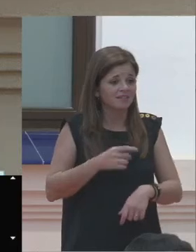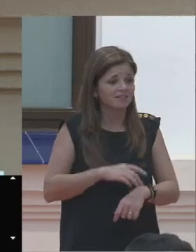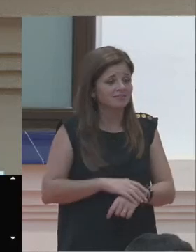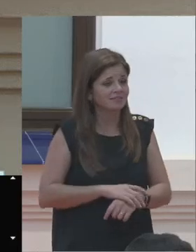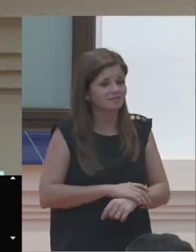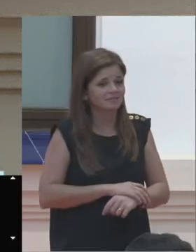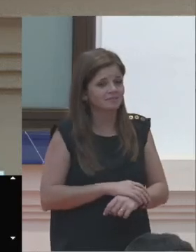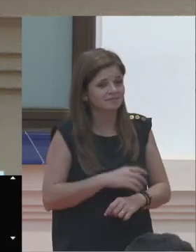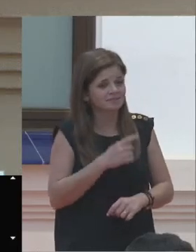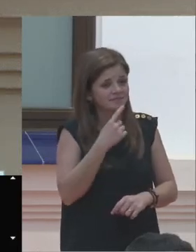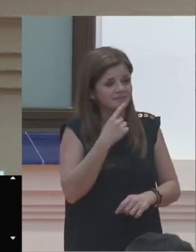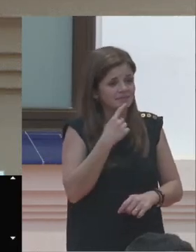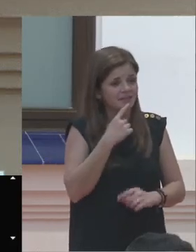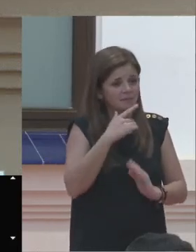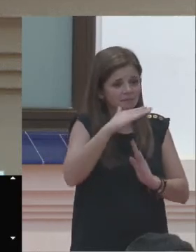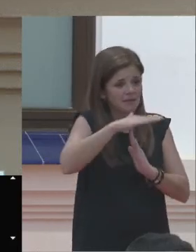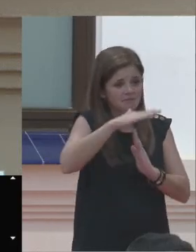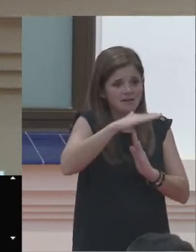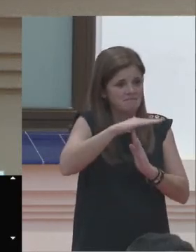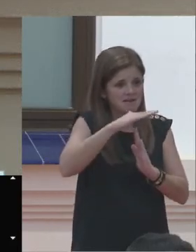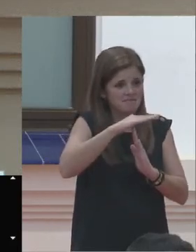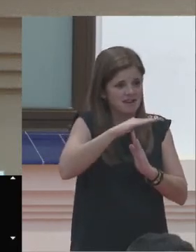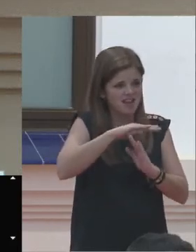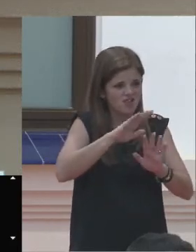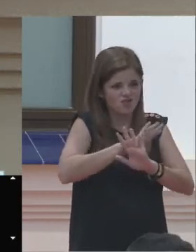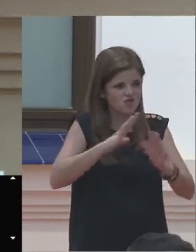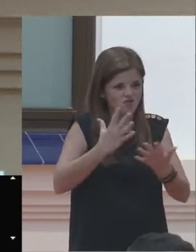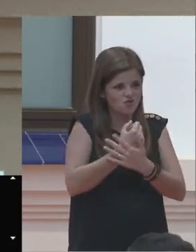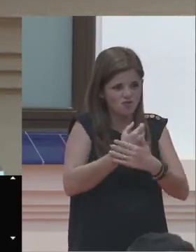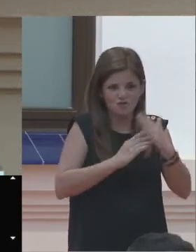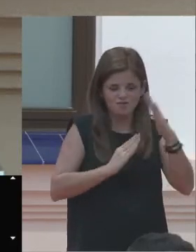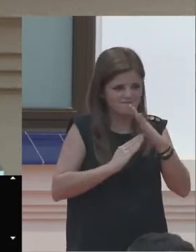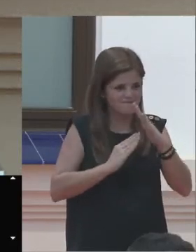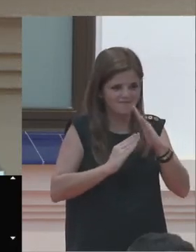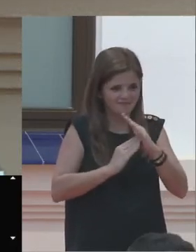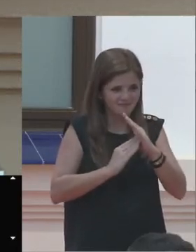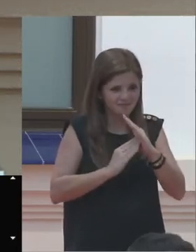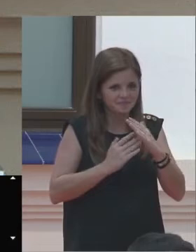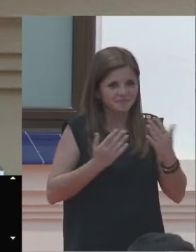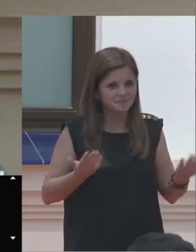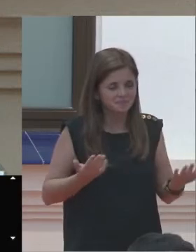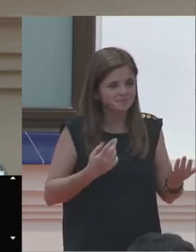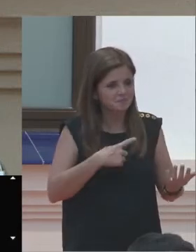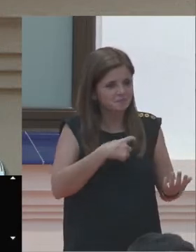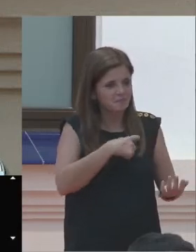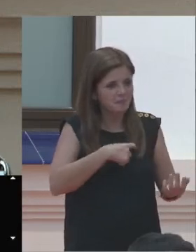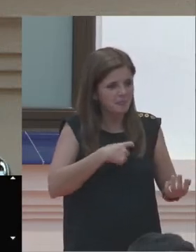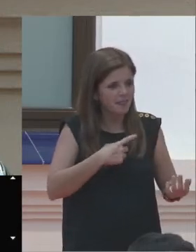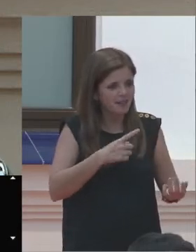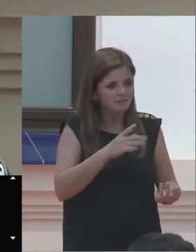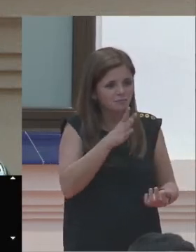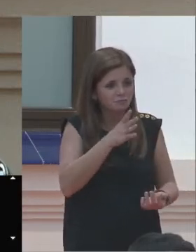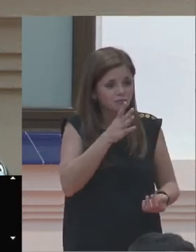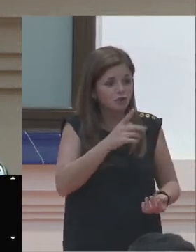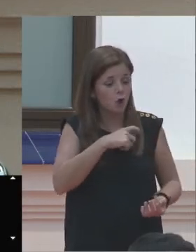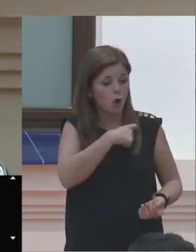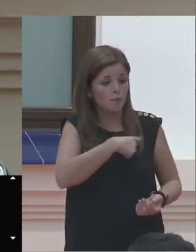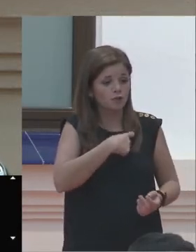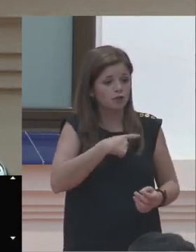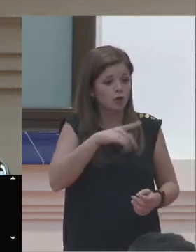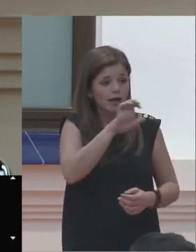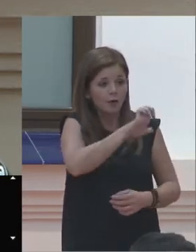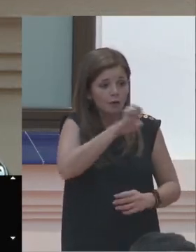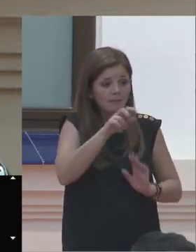diciendo parar todo, parar todo. O sea, la Comisión Europea tiene una reglamentación que es de finales de los años